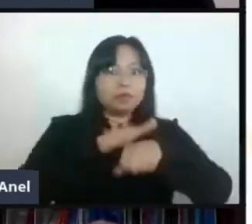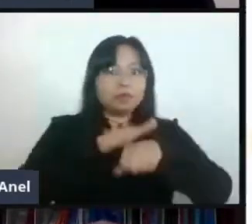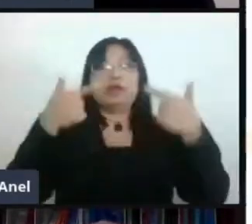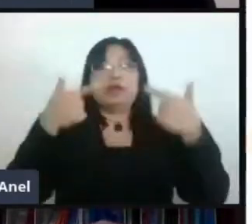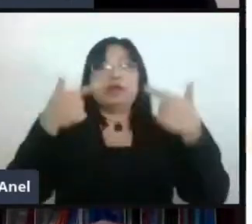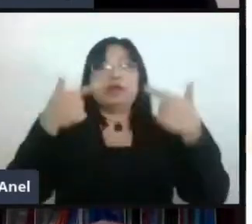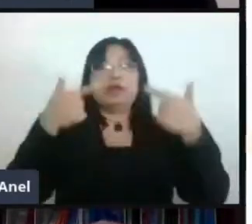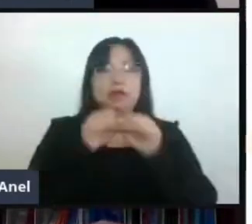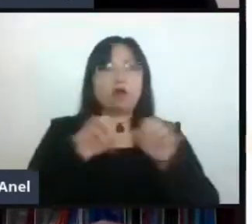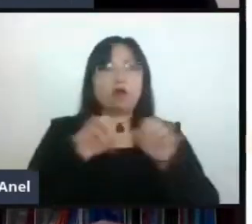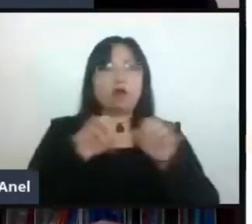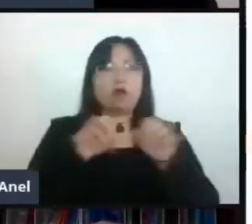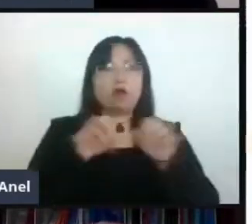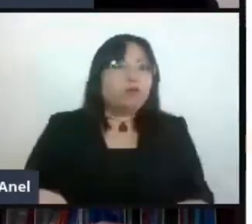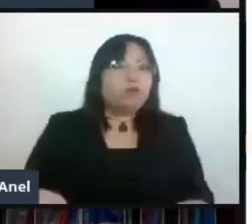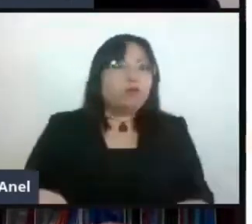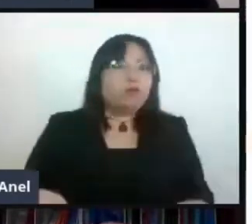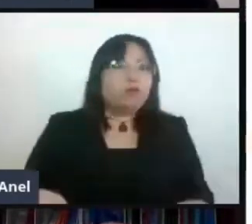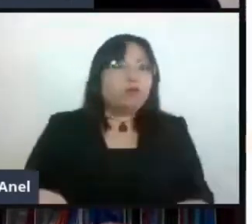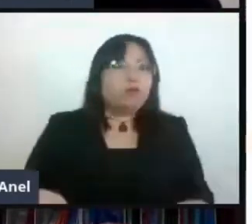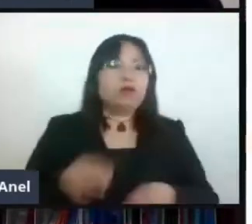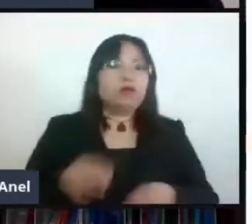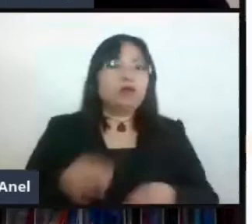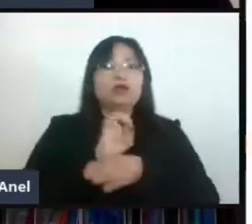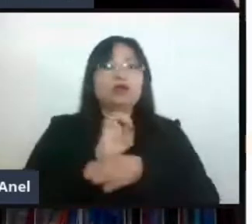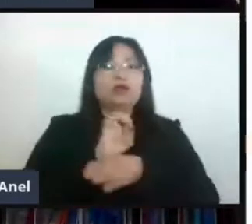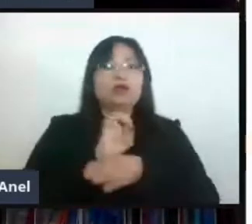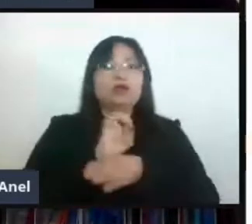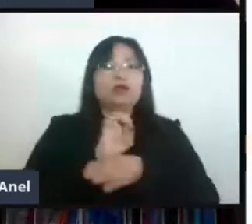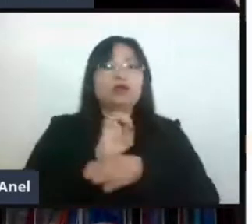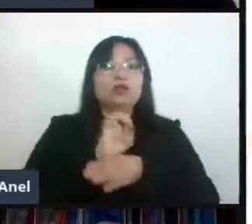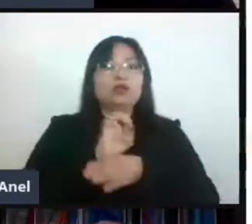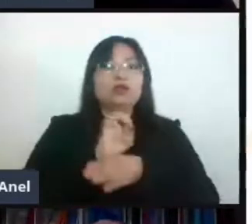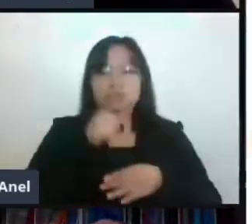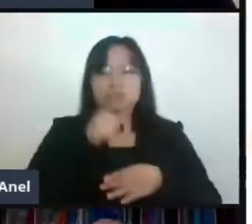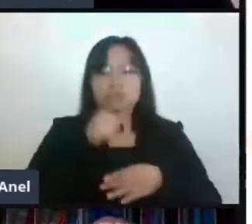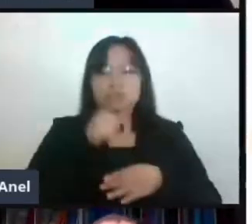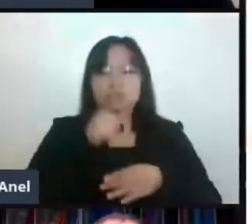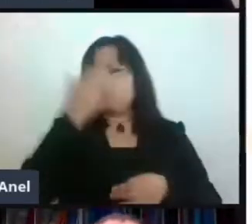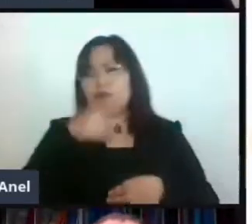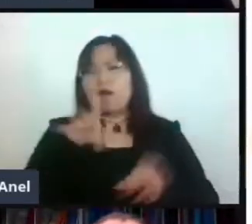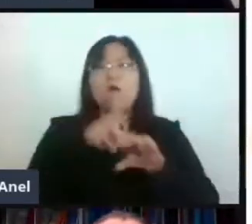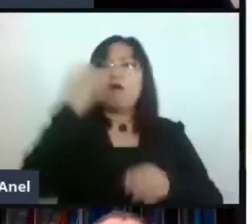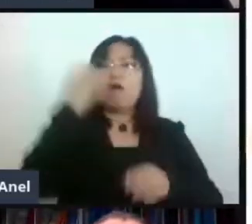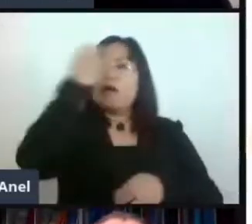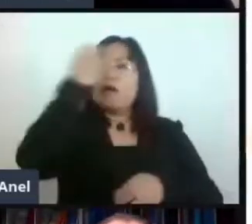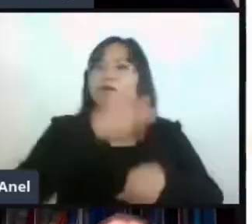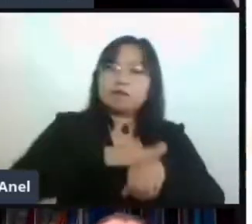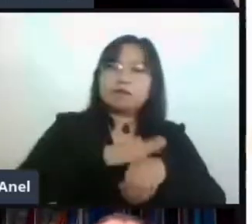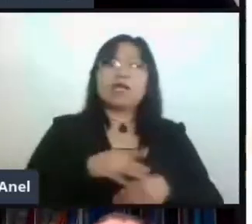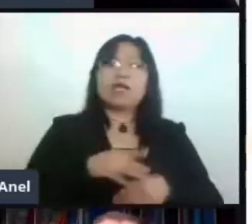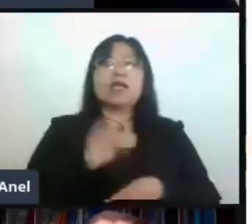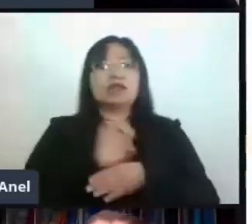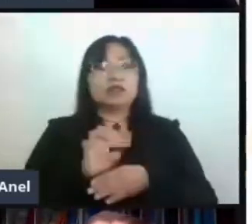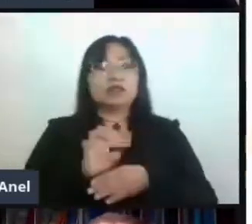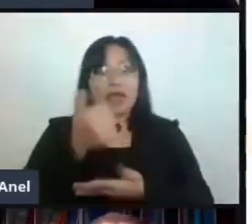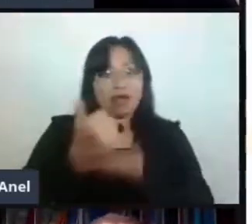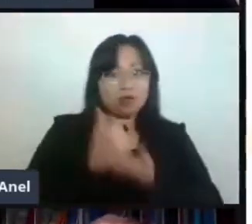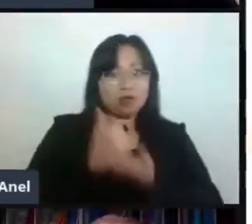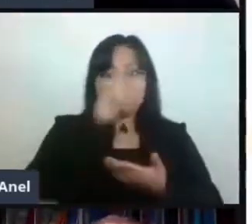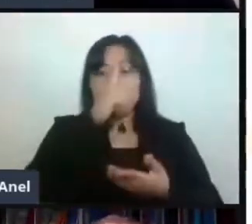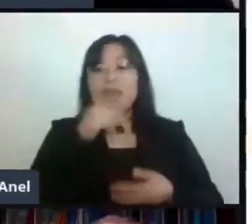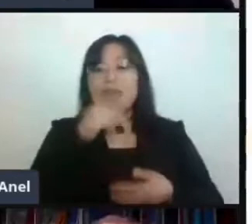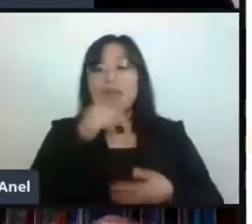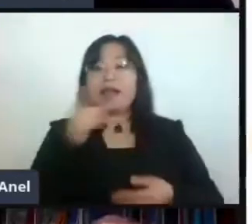son instrumentos de evaluación. Y las rúbricas son bien importantes, Carlos, porque nos permiten tener una especie de mapa